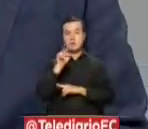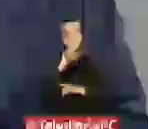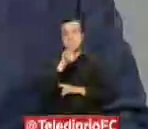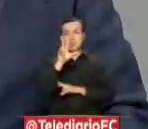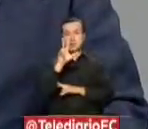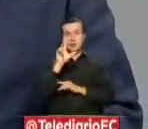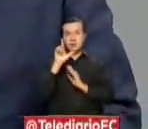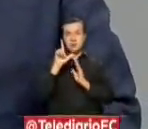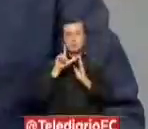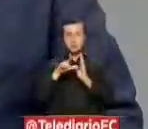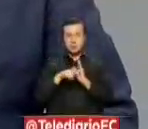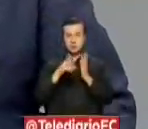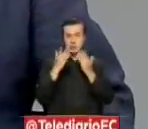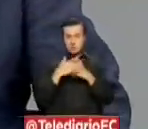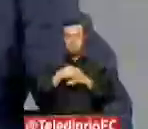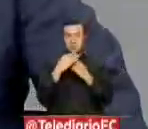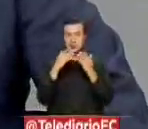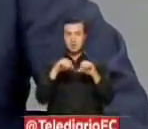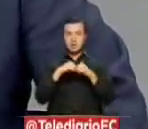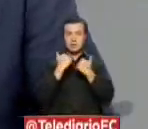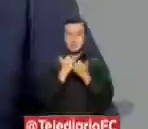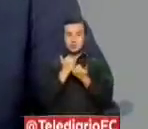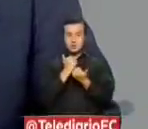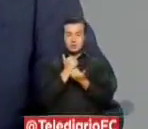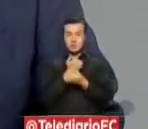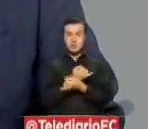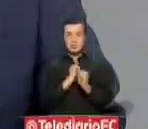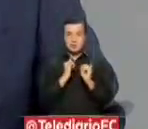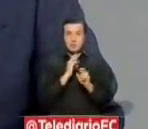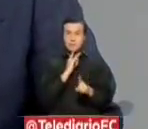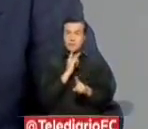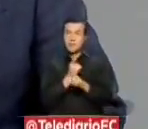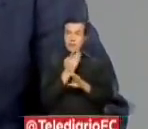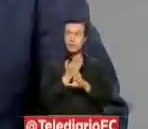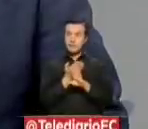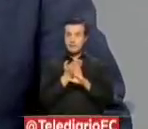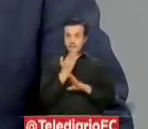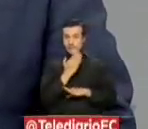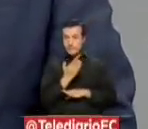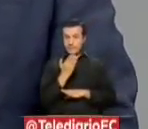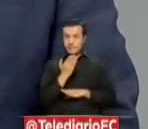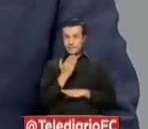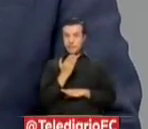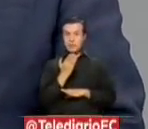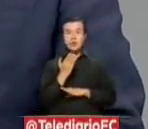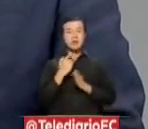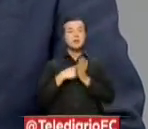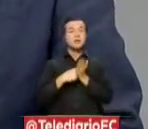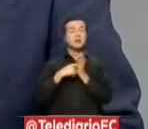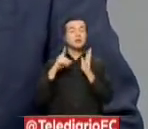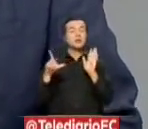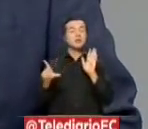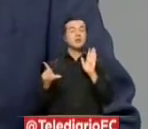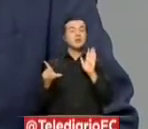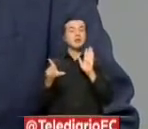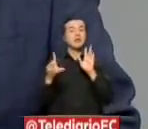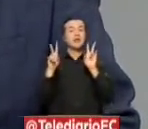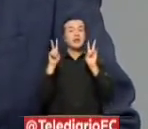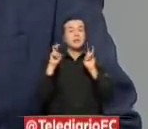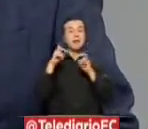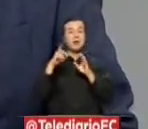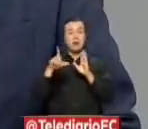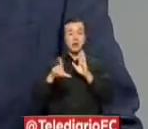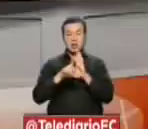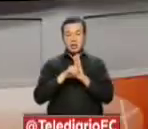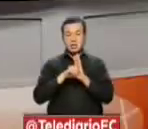7:23 Eliseo Azuero, asambleísta independiente, proponente y promotor, decíamos, del debate en torno al Código de Ética.